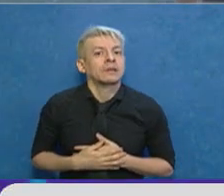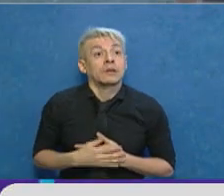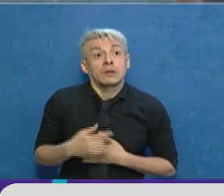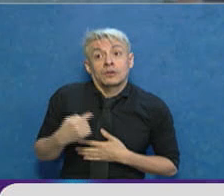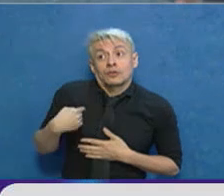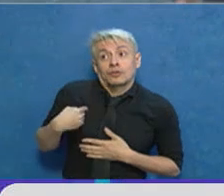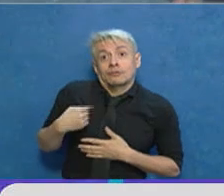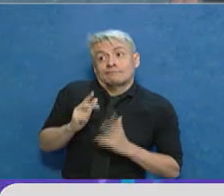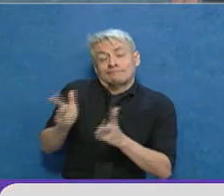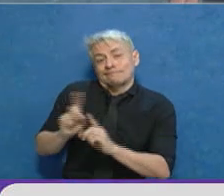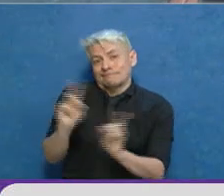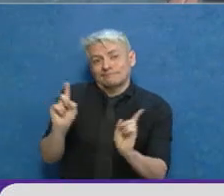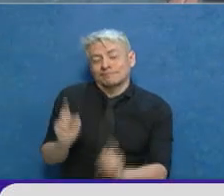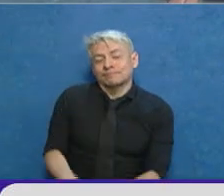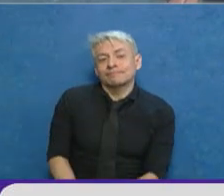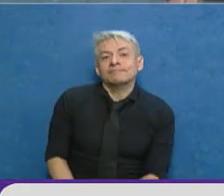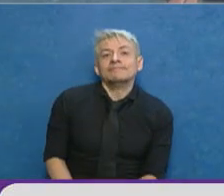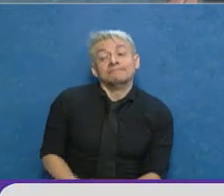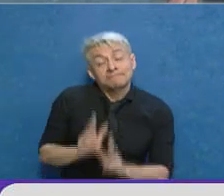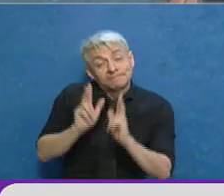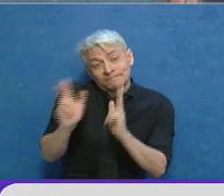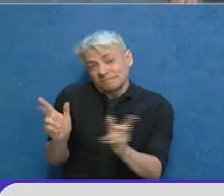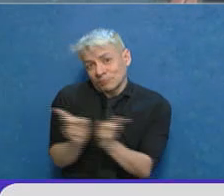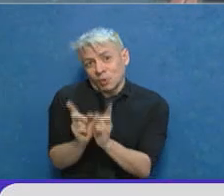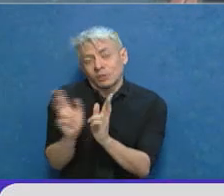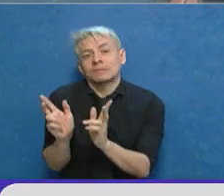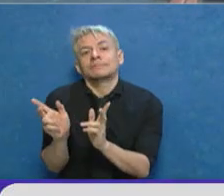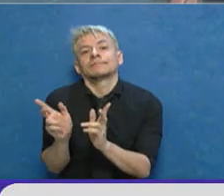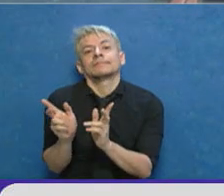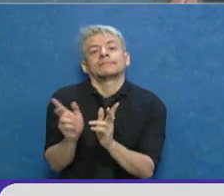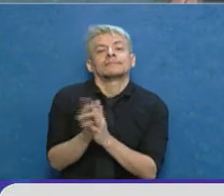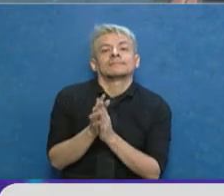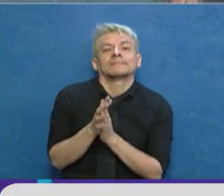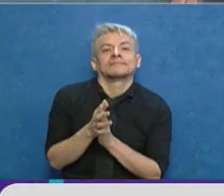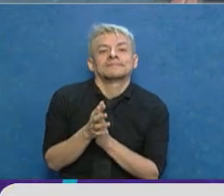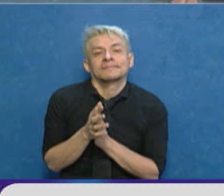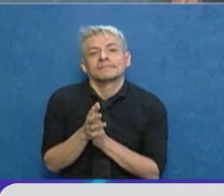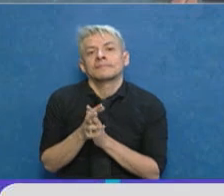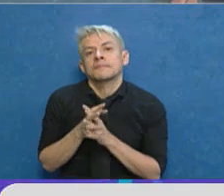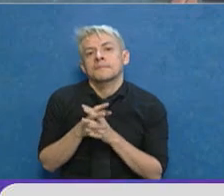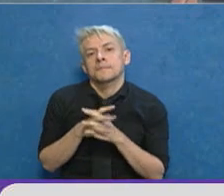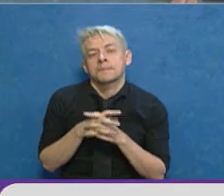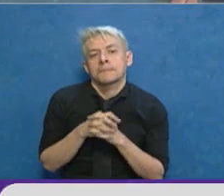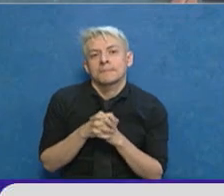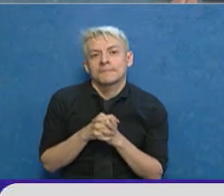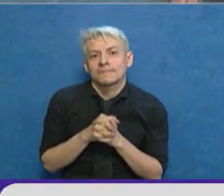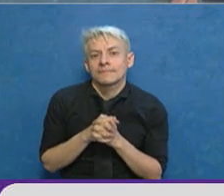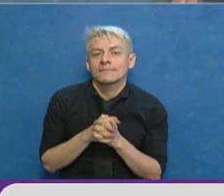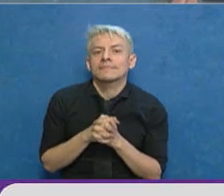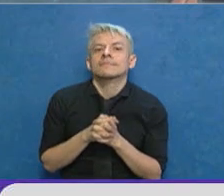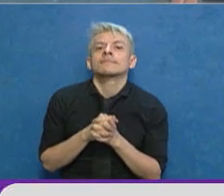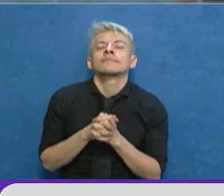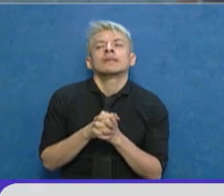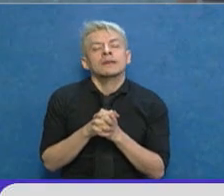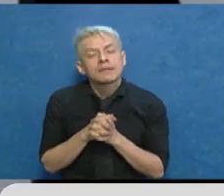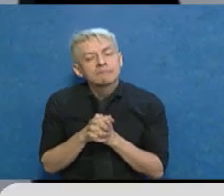no soy yo el que tiene que decirlo, pero sí le puedo adelantar que nos han manifestado la voluntad de ponerlo en